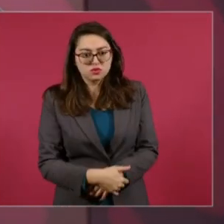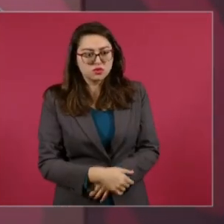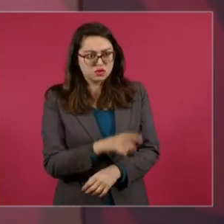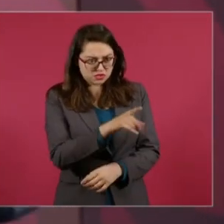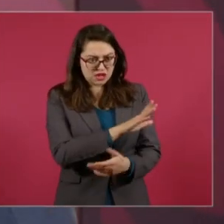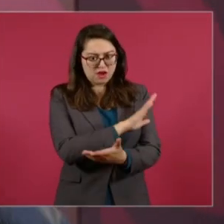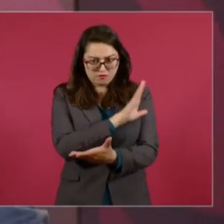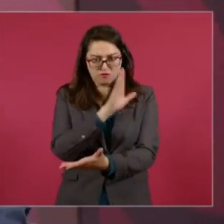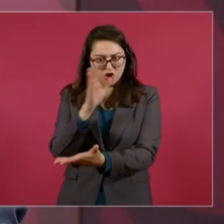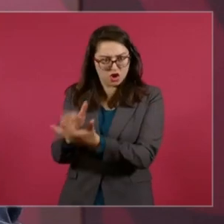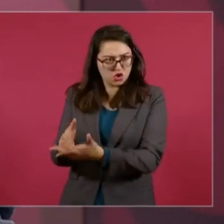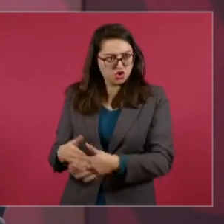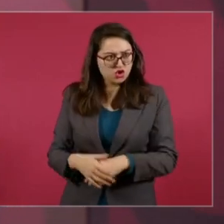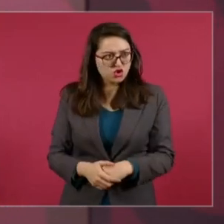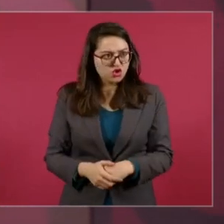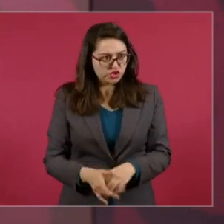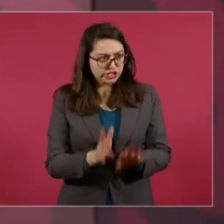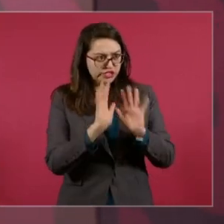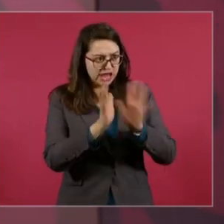fueran hoy